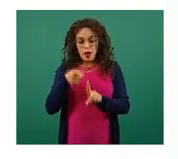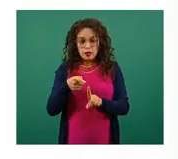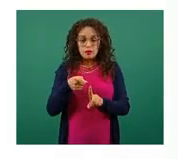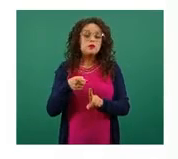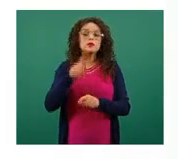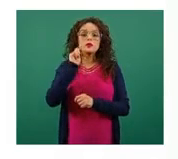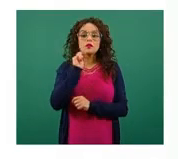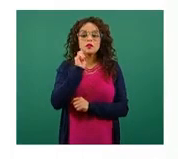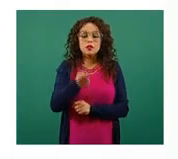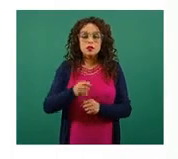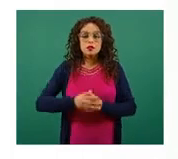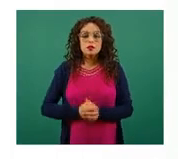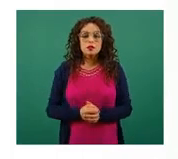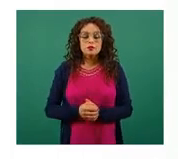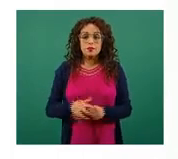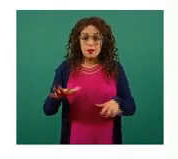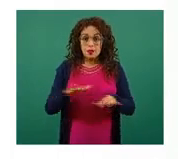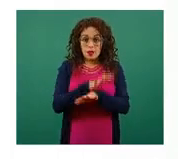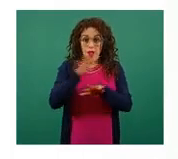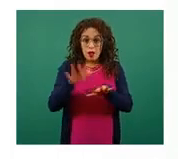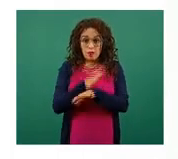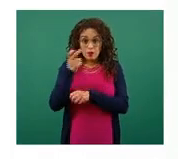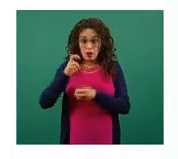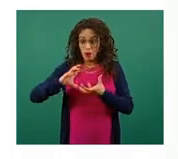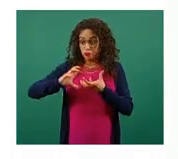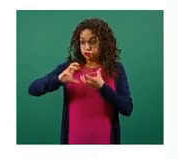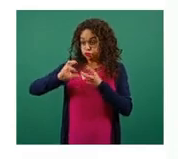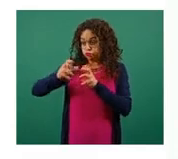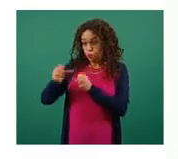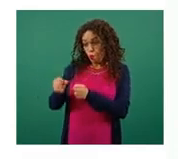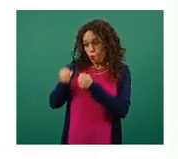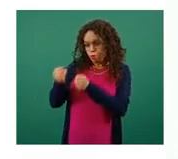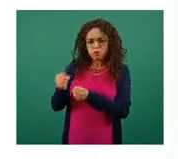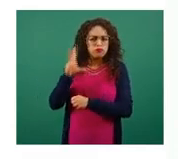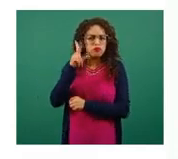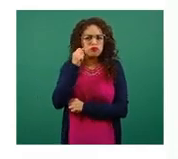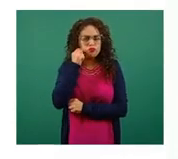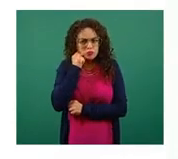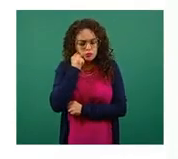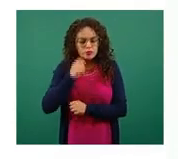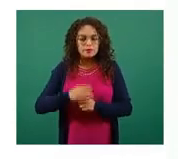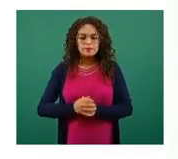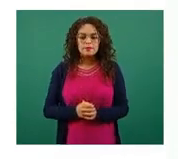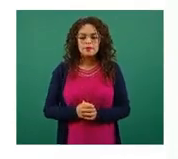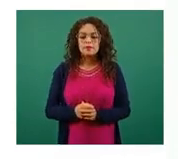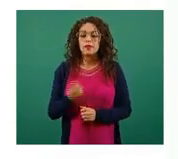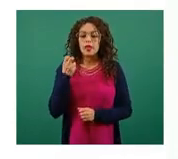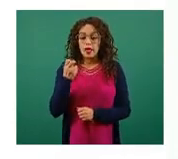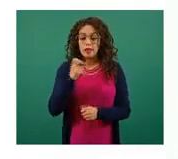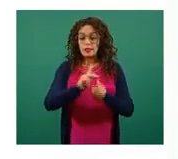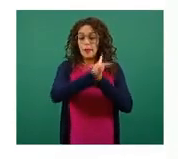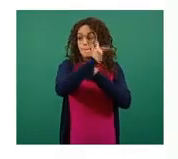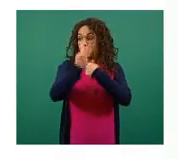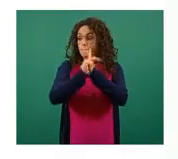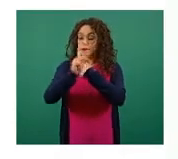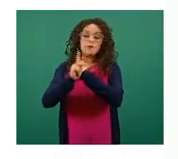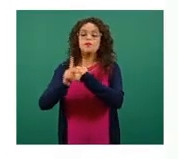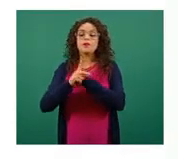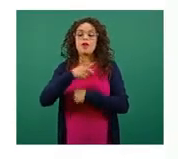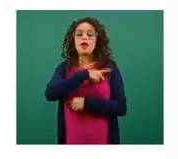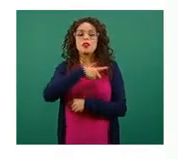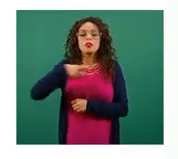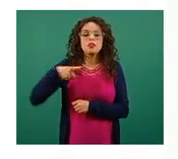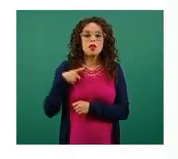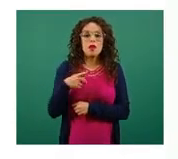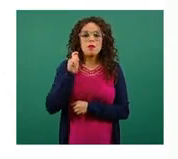importante de estas variantes que se han descrito. Los países, por lo tanto, deben realizar